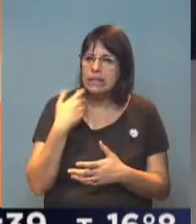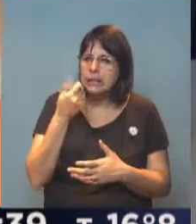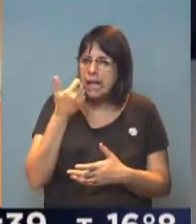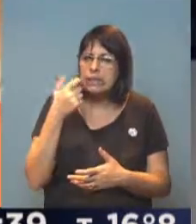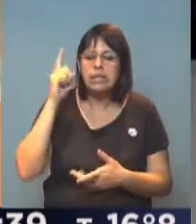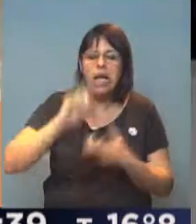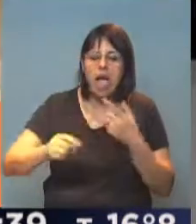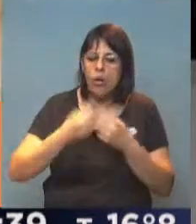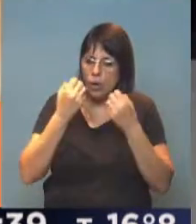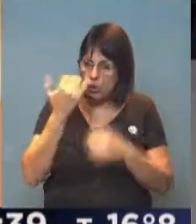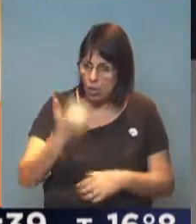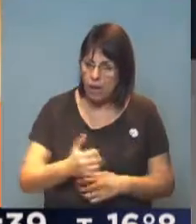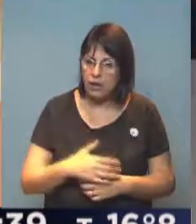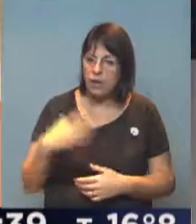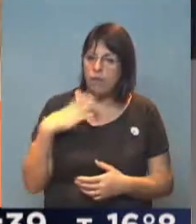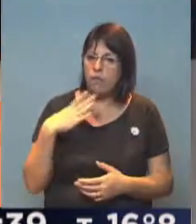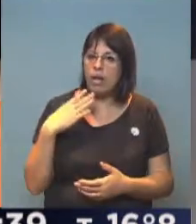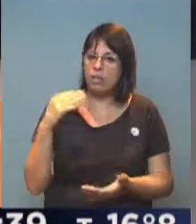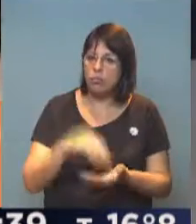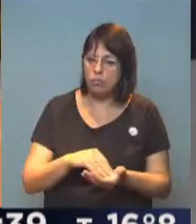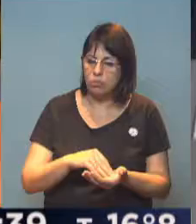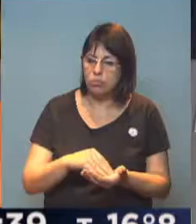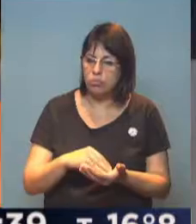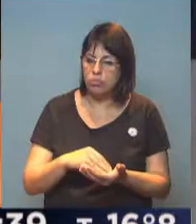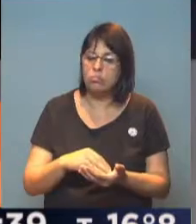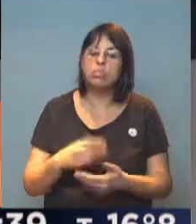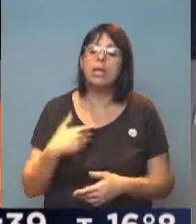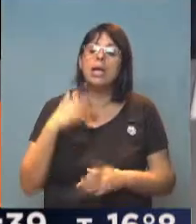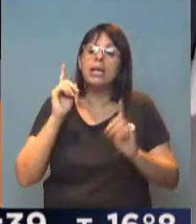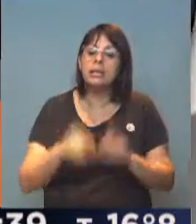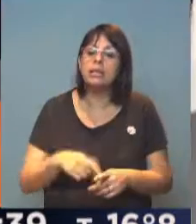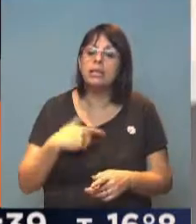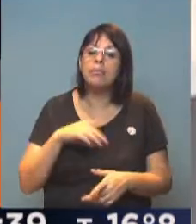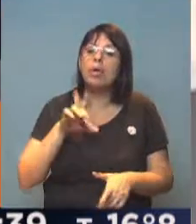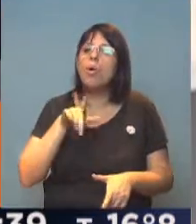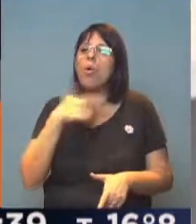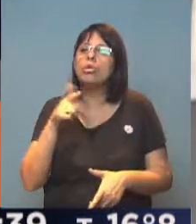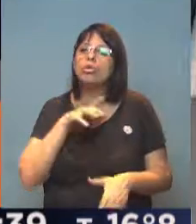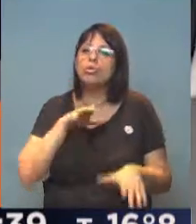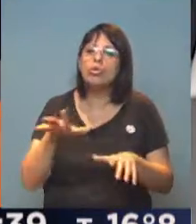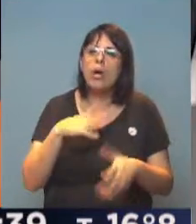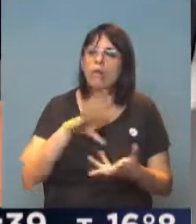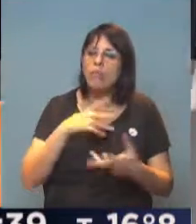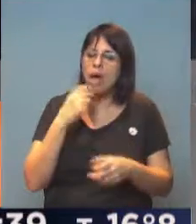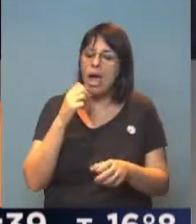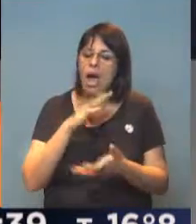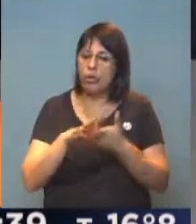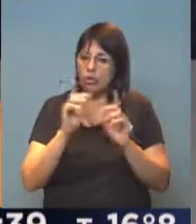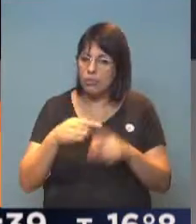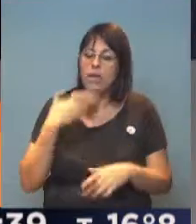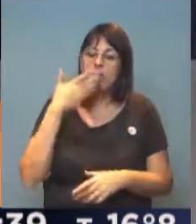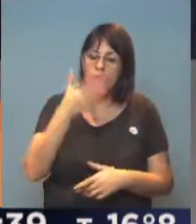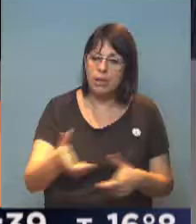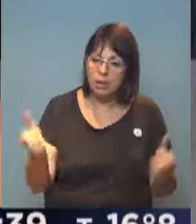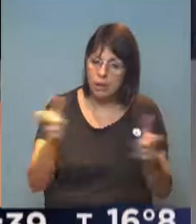Hemos avanzado, obviamente que nos falta mucho todavía y nos falta también explorar en otras líneas, por lo cual voy a pedir una